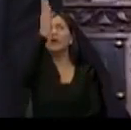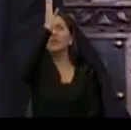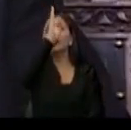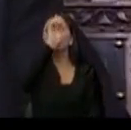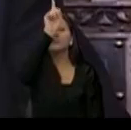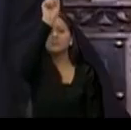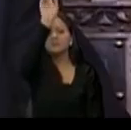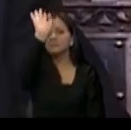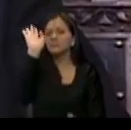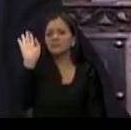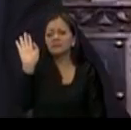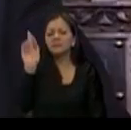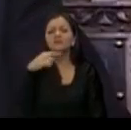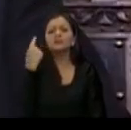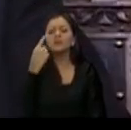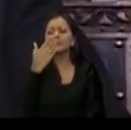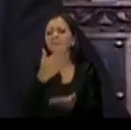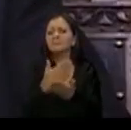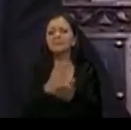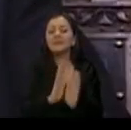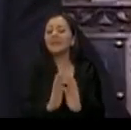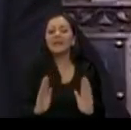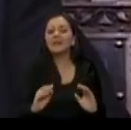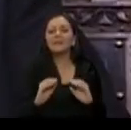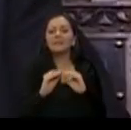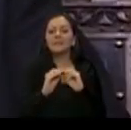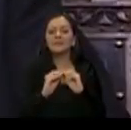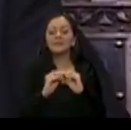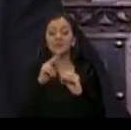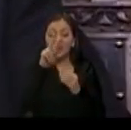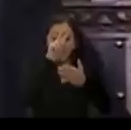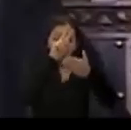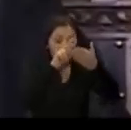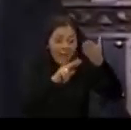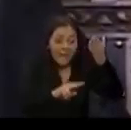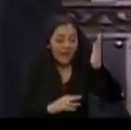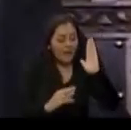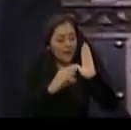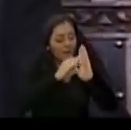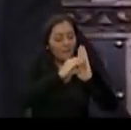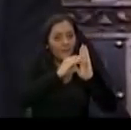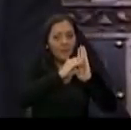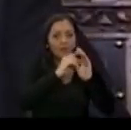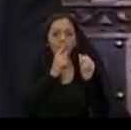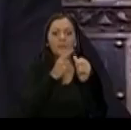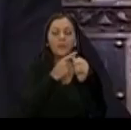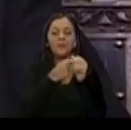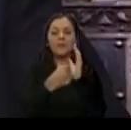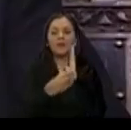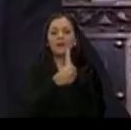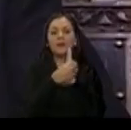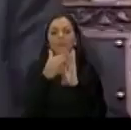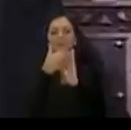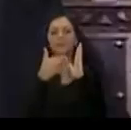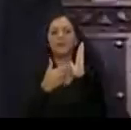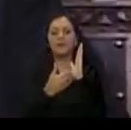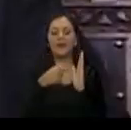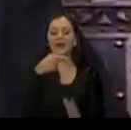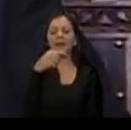y basta leer el primer capítulo del primer libro del